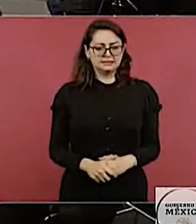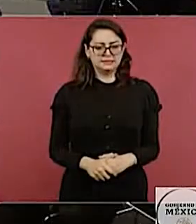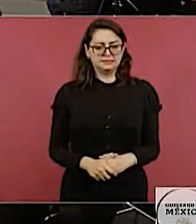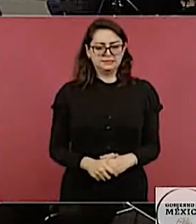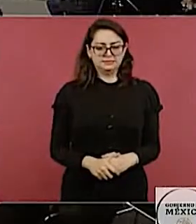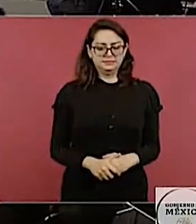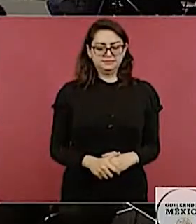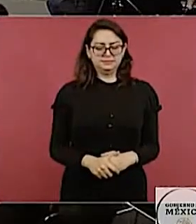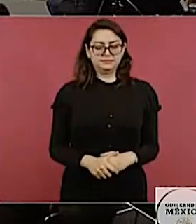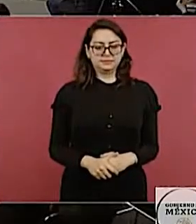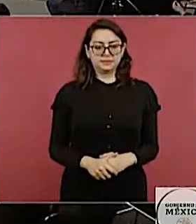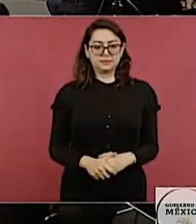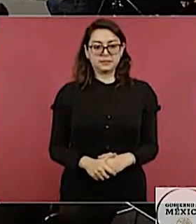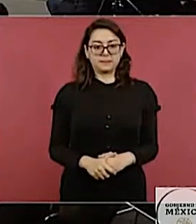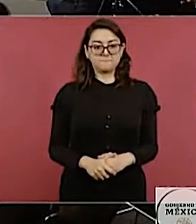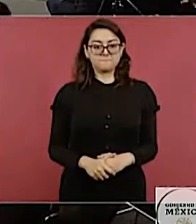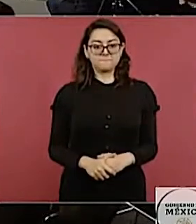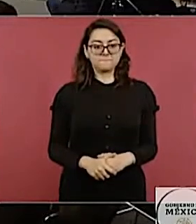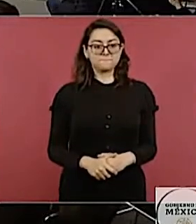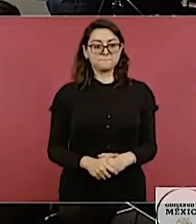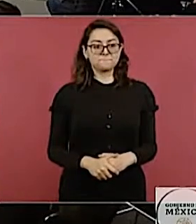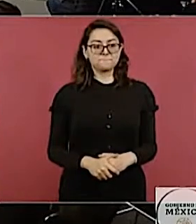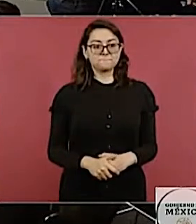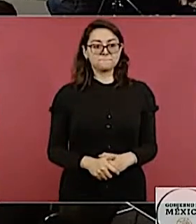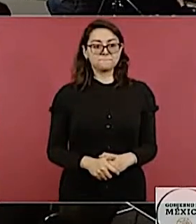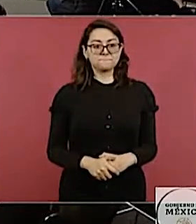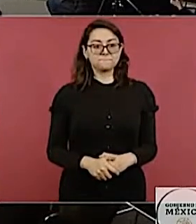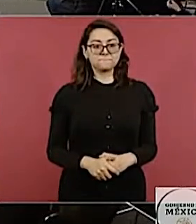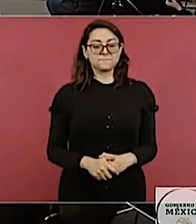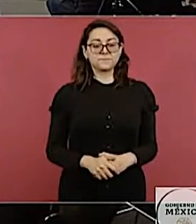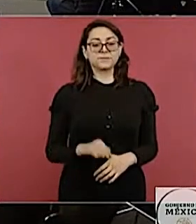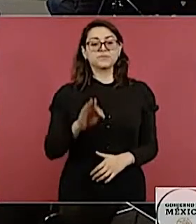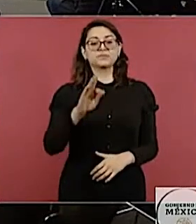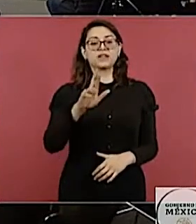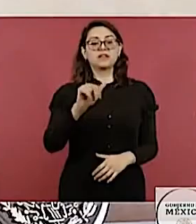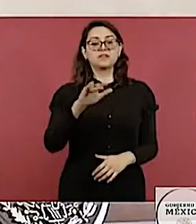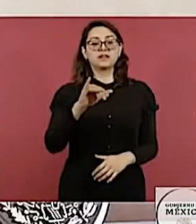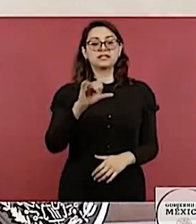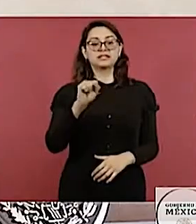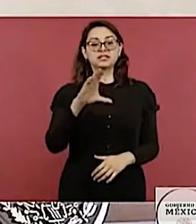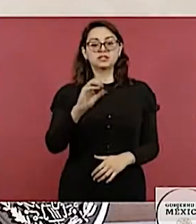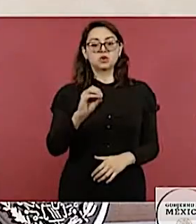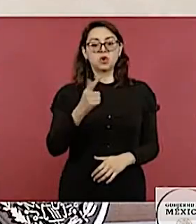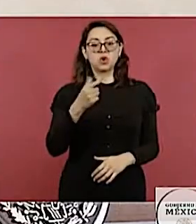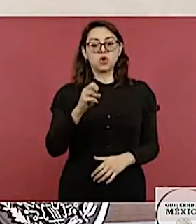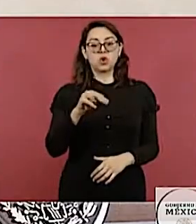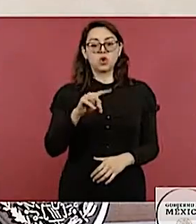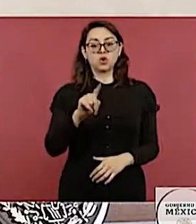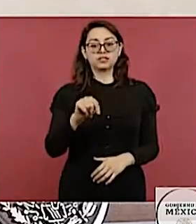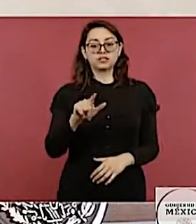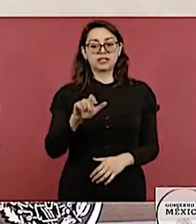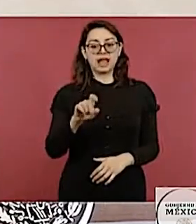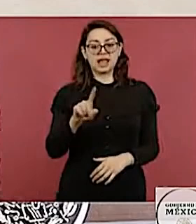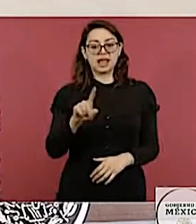reportero de mi amigo Francisco González el dueño de Milenio en